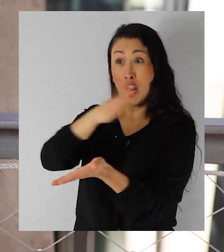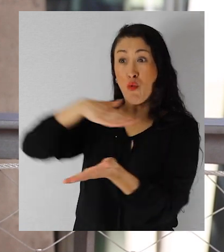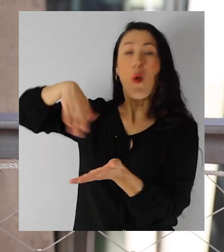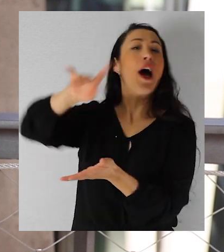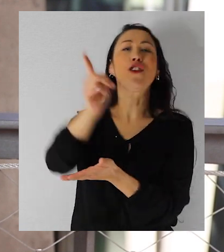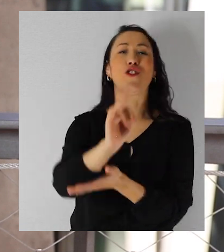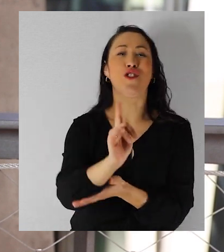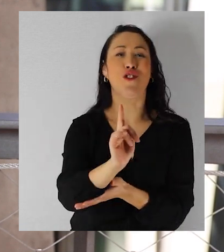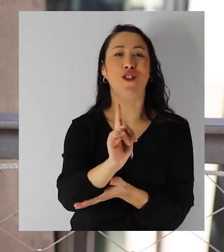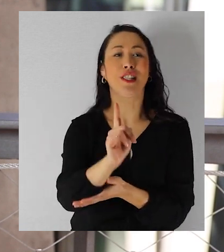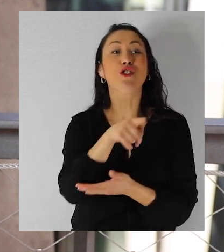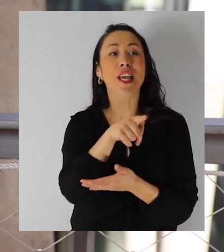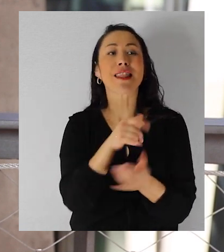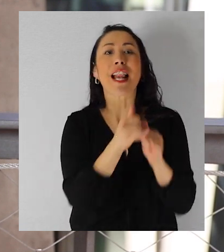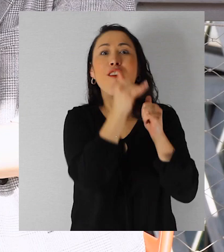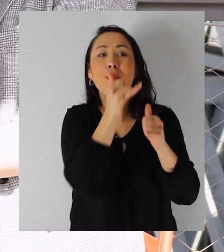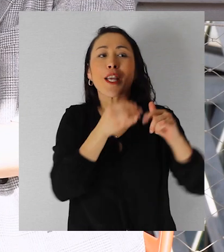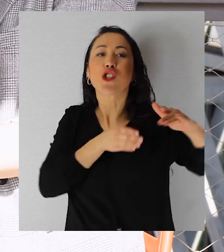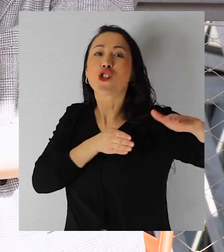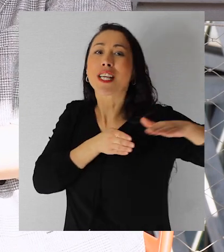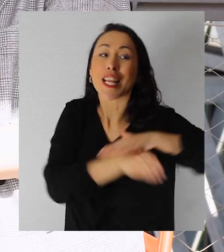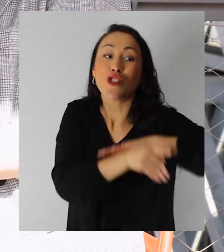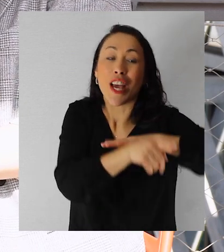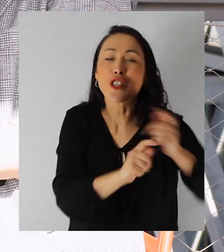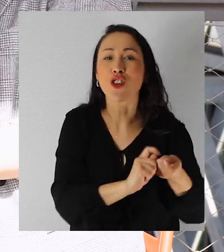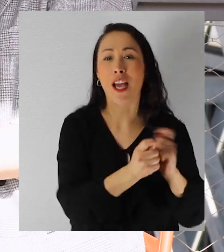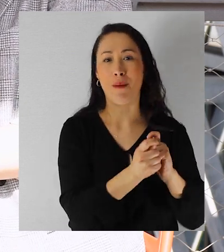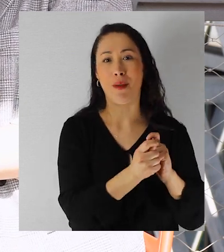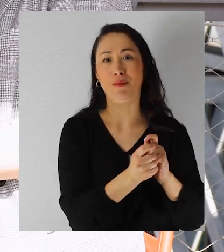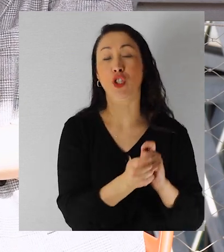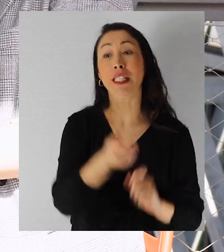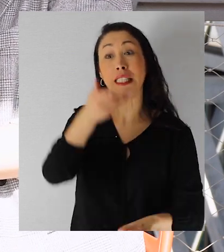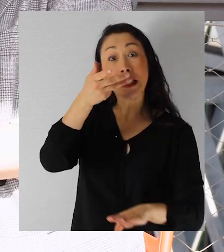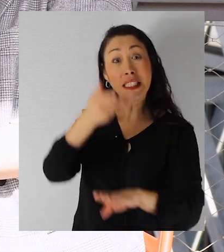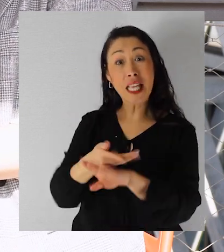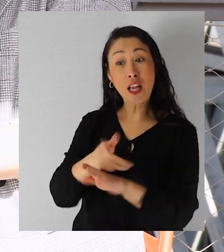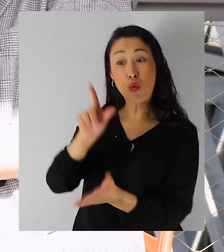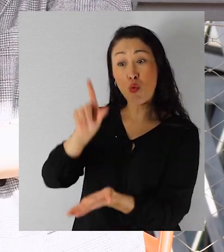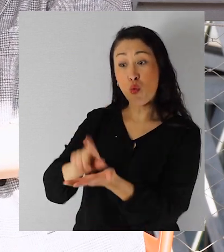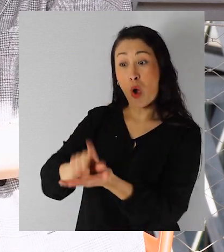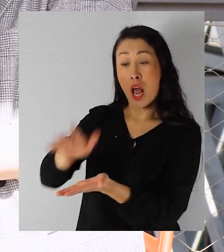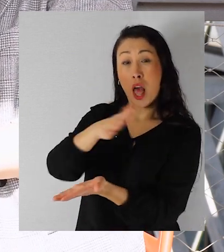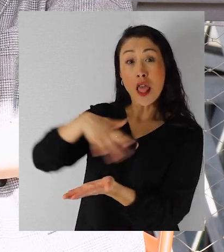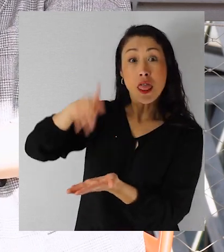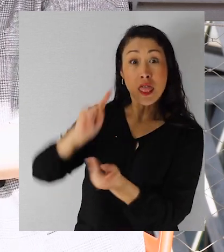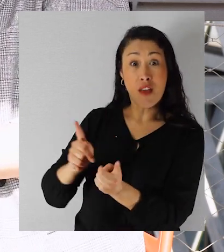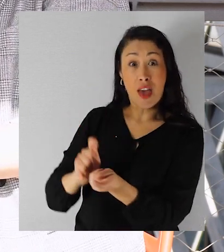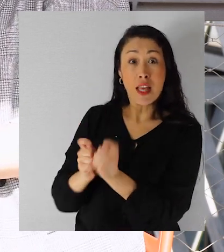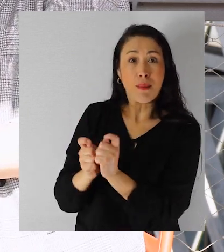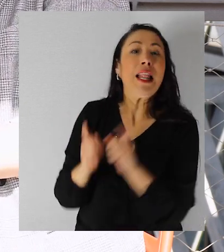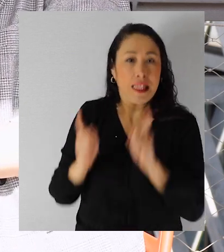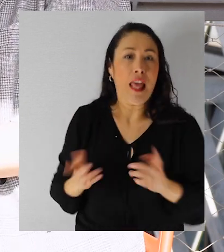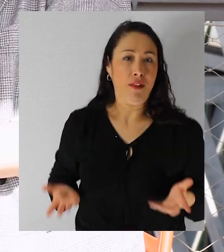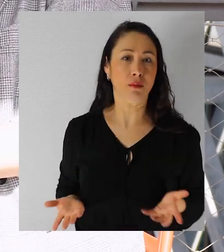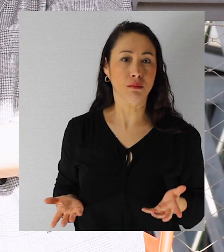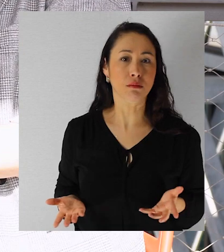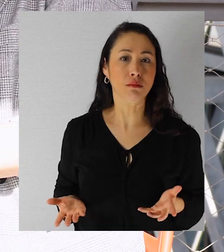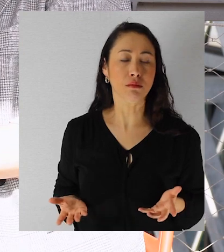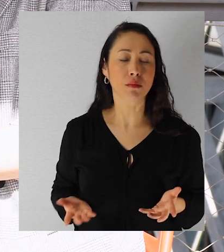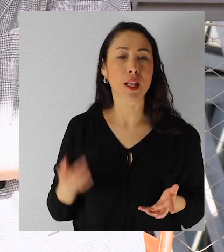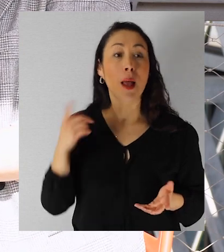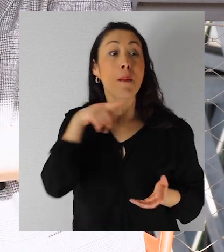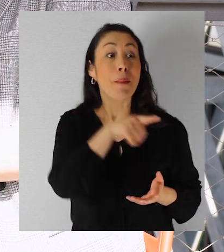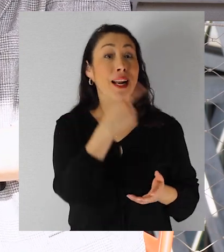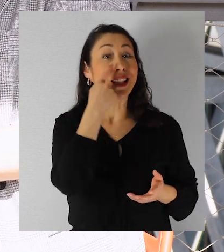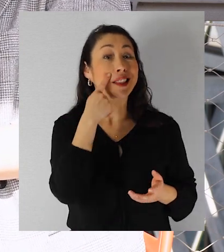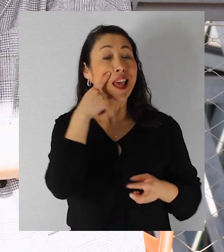sino que del cómo acceder. Entonces, si es que hay algo físico que adaptar, se debería adaptar. Ahora, para